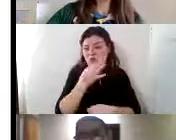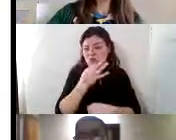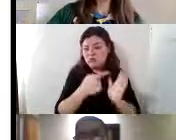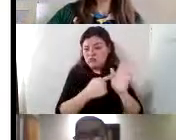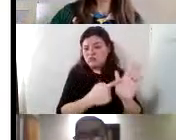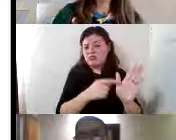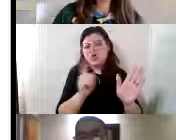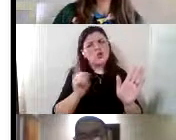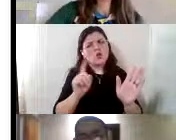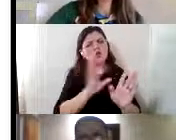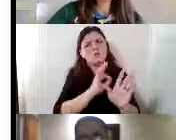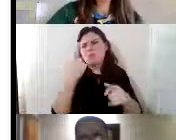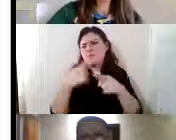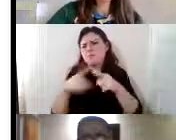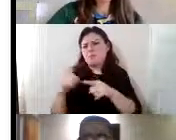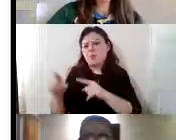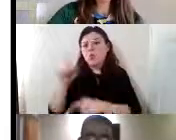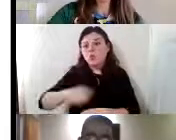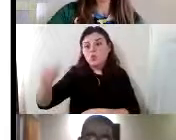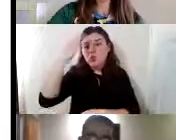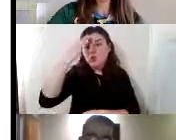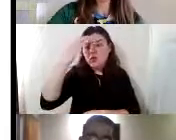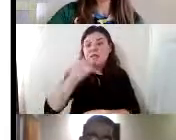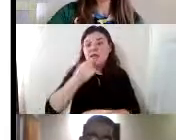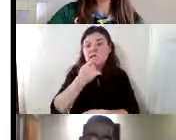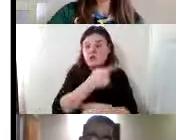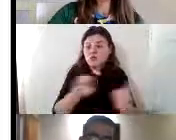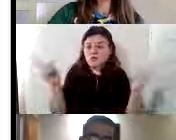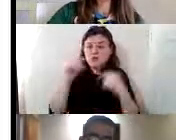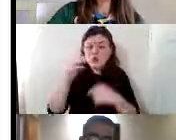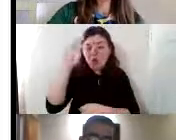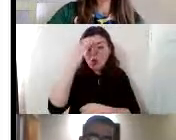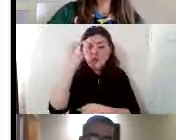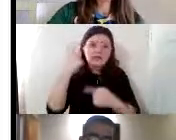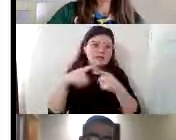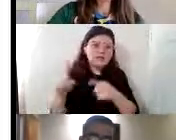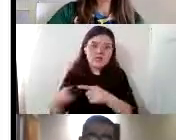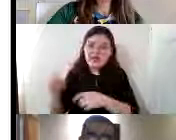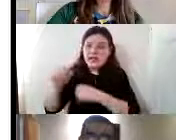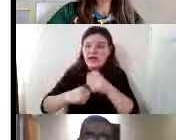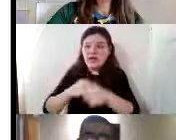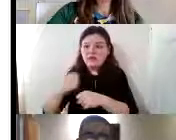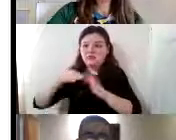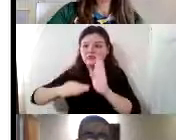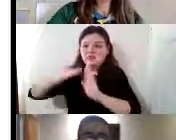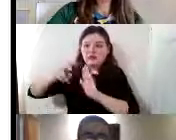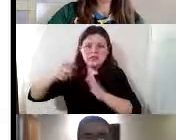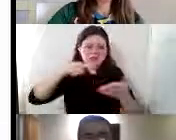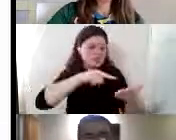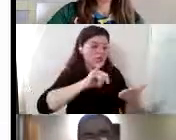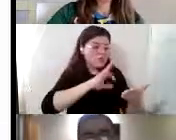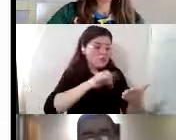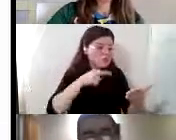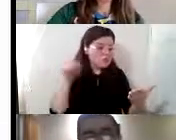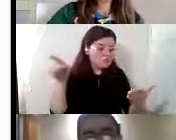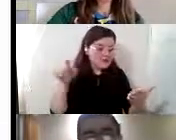con los que conviven y a las niñas. Entonces, léanlos, identifíquenlos y digan, este sí lo puedo trabajar y de esta forma. Les